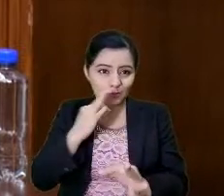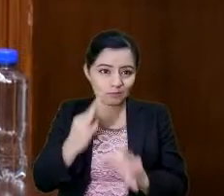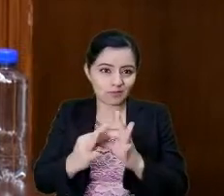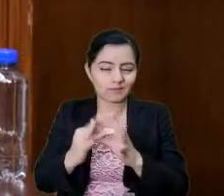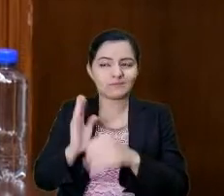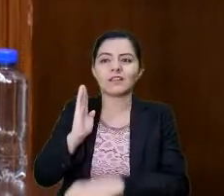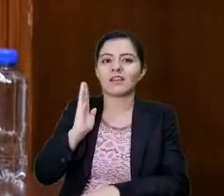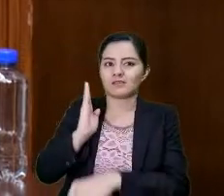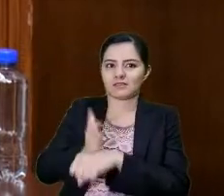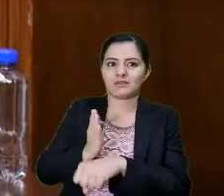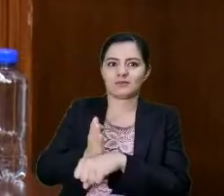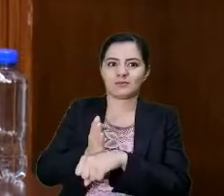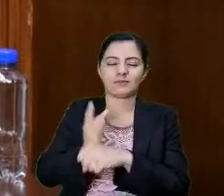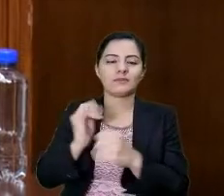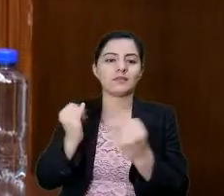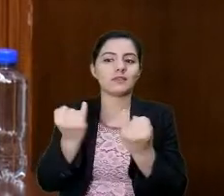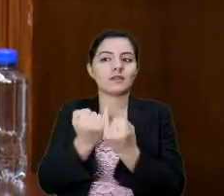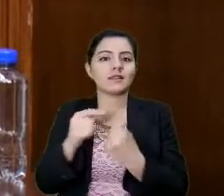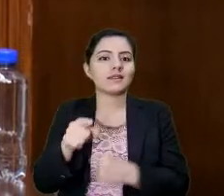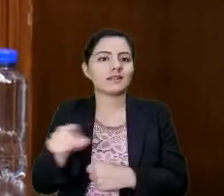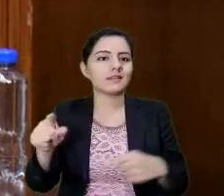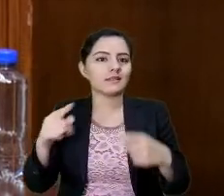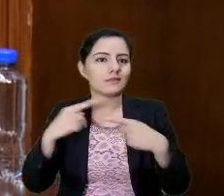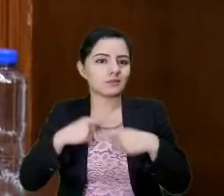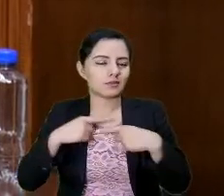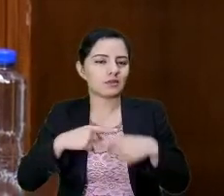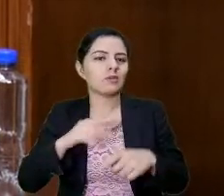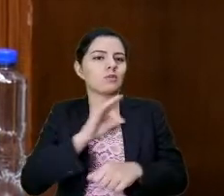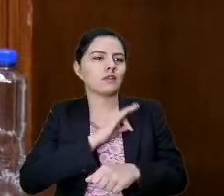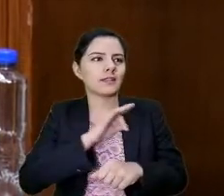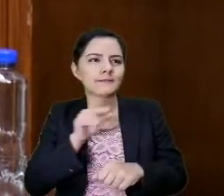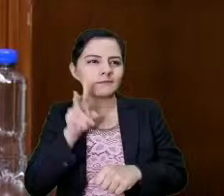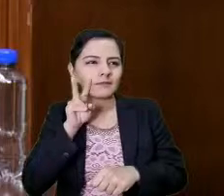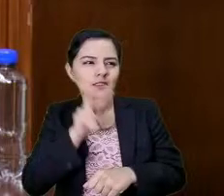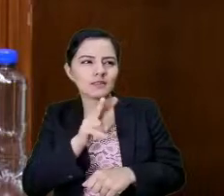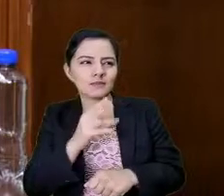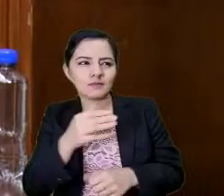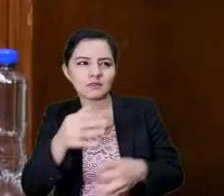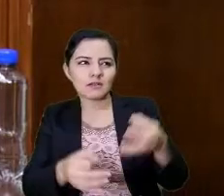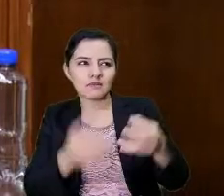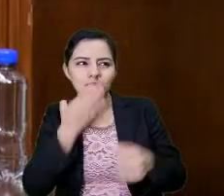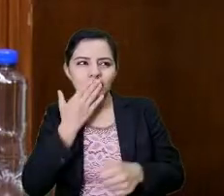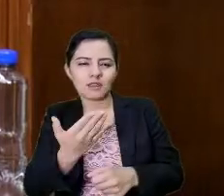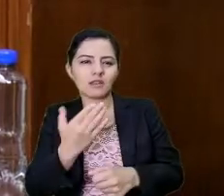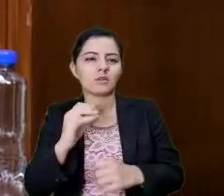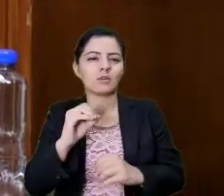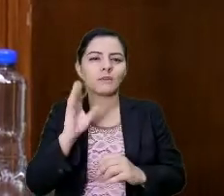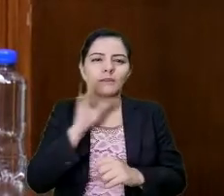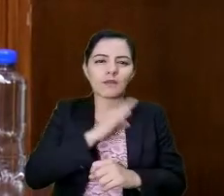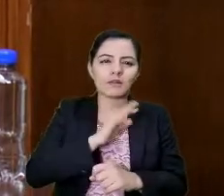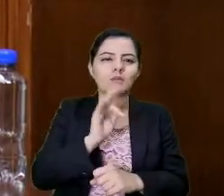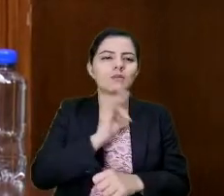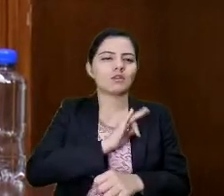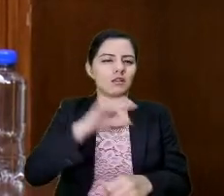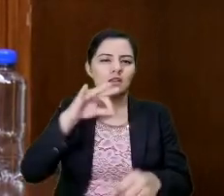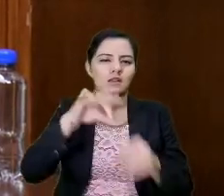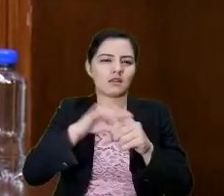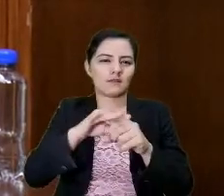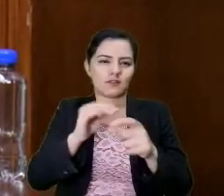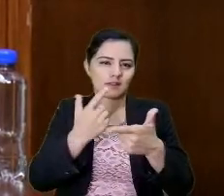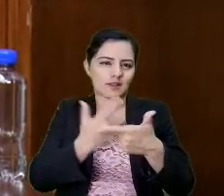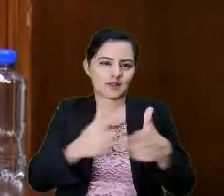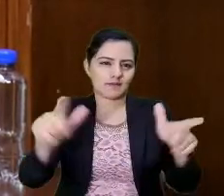la elección popular para jueces y magistrados a través del voto libre y